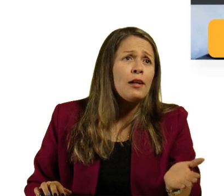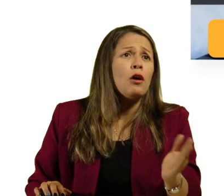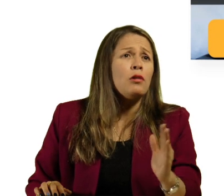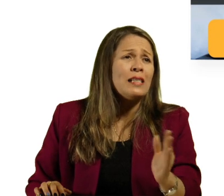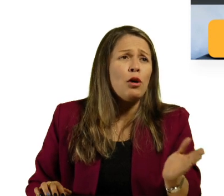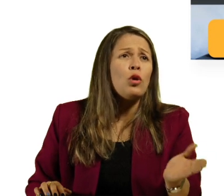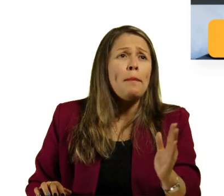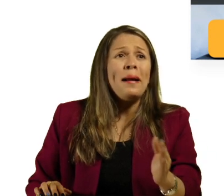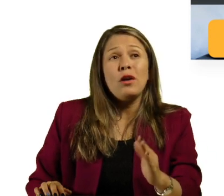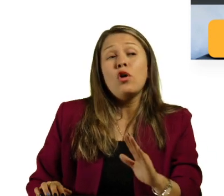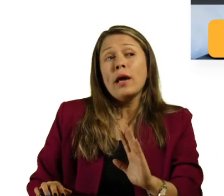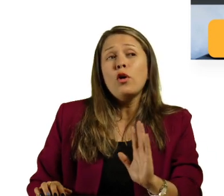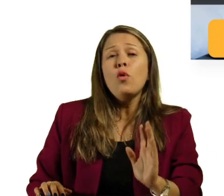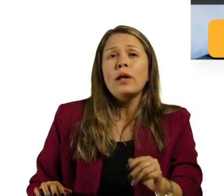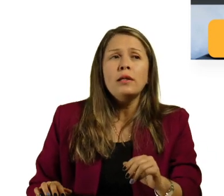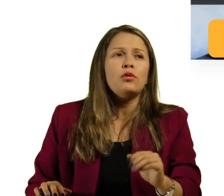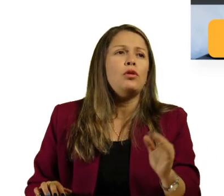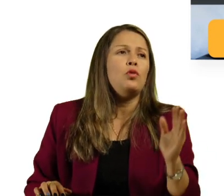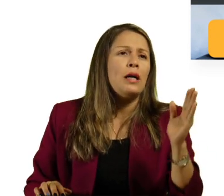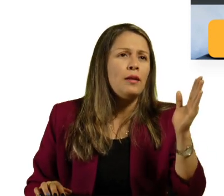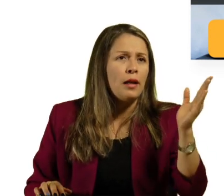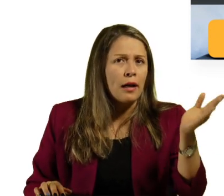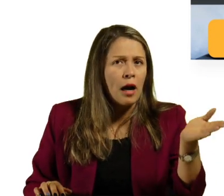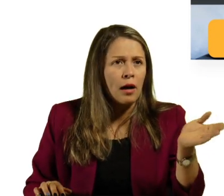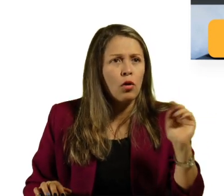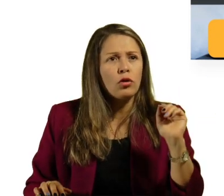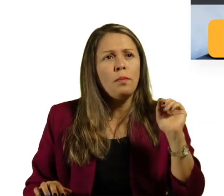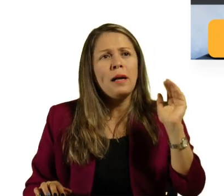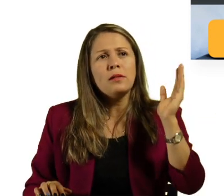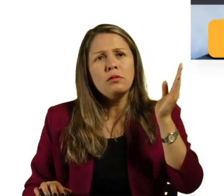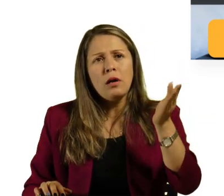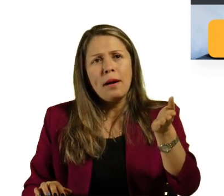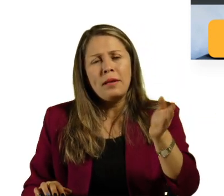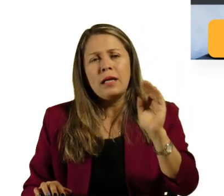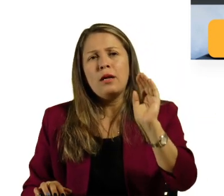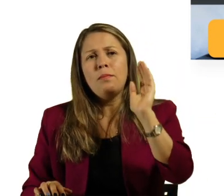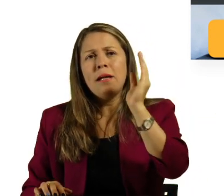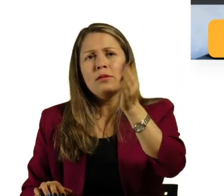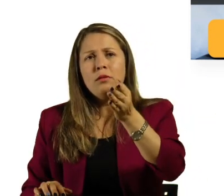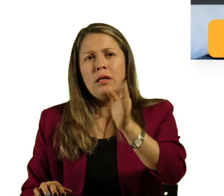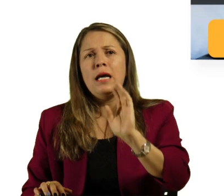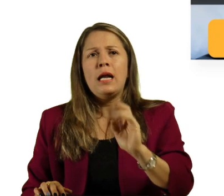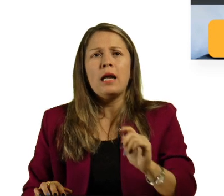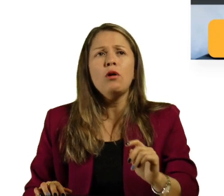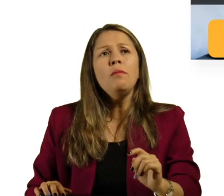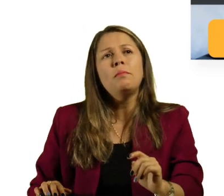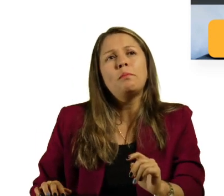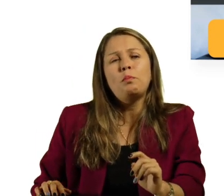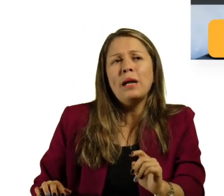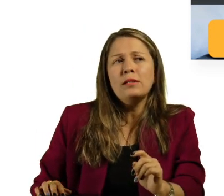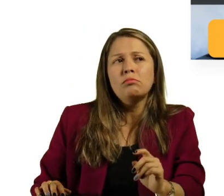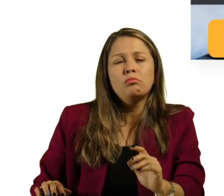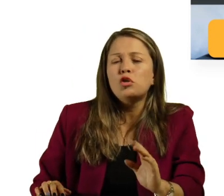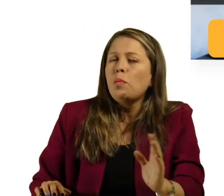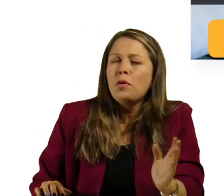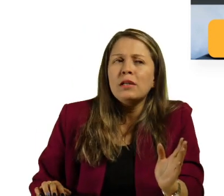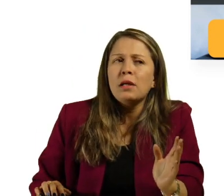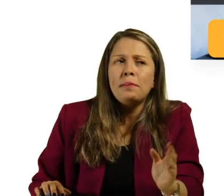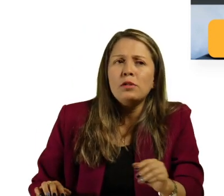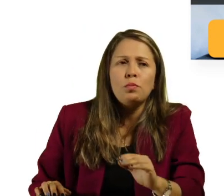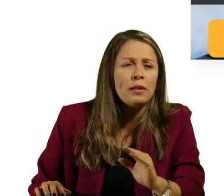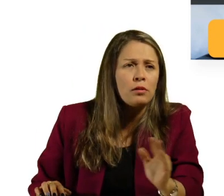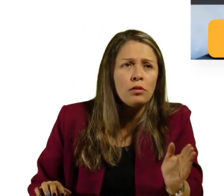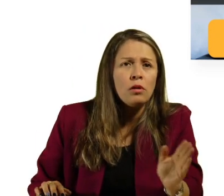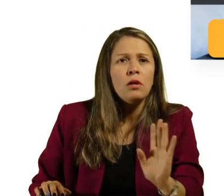clasificar según el periodo que cubren, entonces voy a tener a corto plazo, a mediano plazo y a largo plazo. Yo puedo